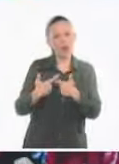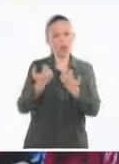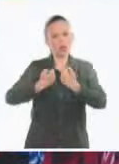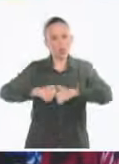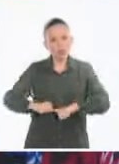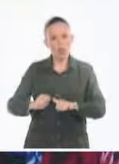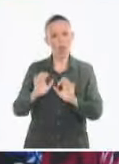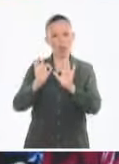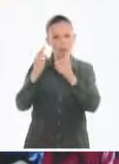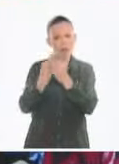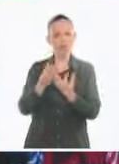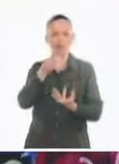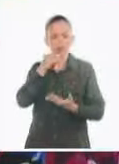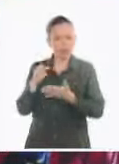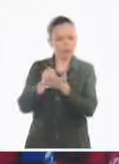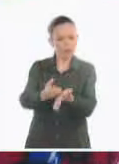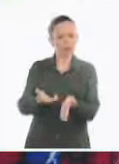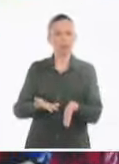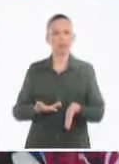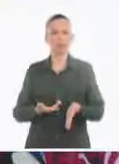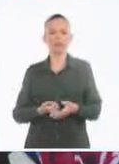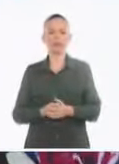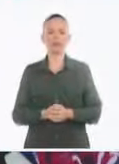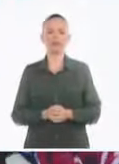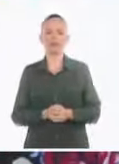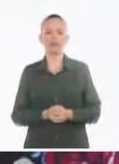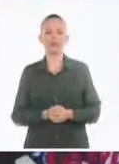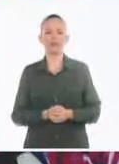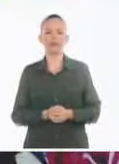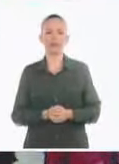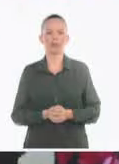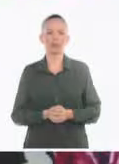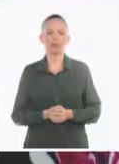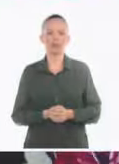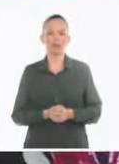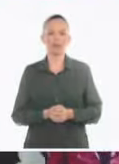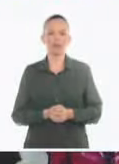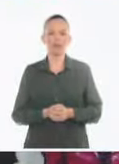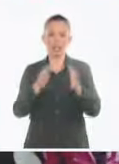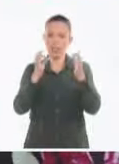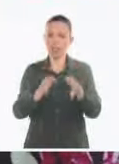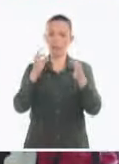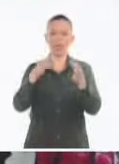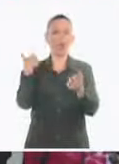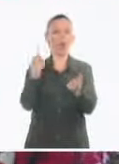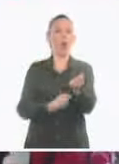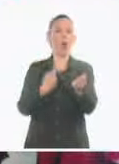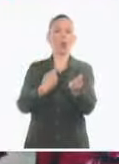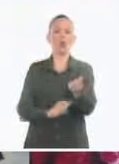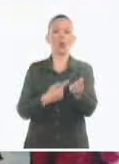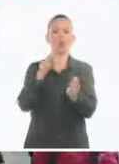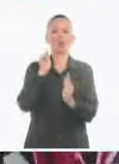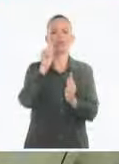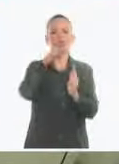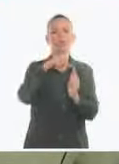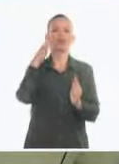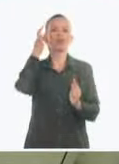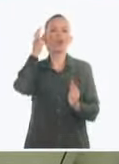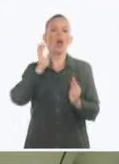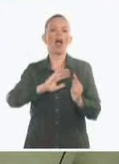que comiencen a desmontar todo este patriarcado que ha hecho que la mujer sea más discriminada que el hombre por esas mismas